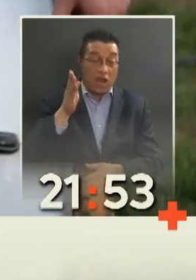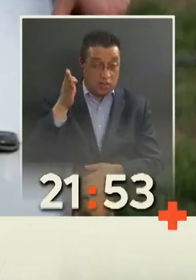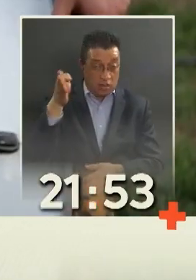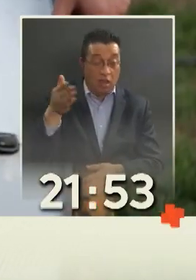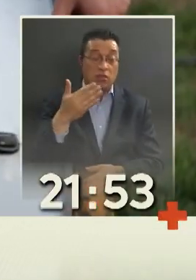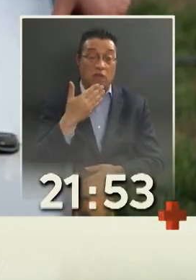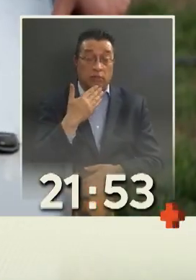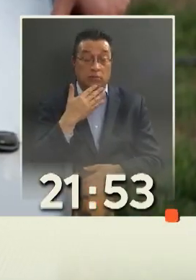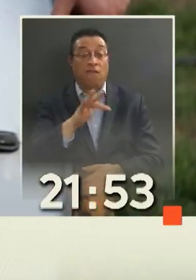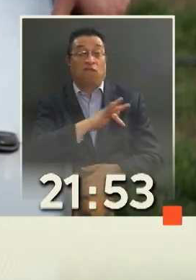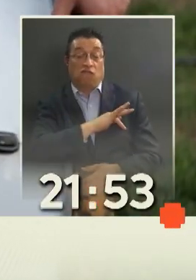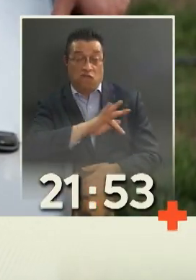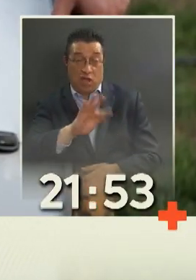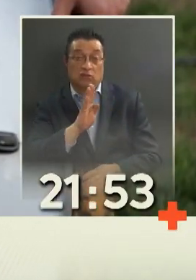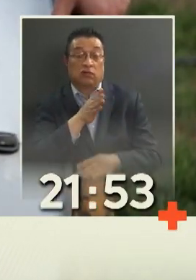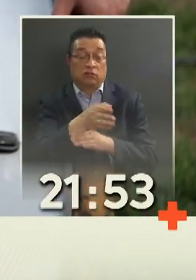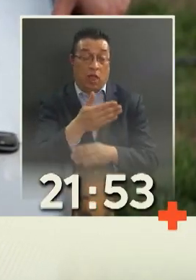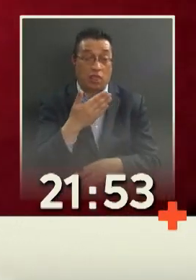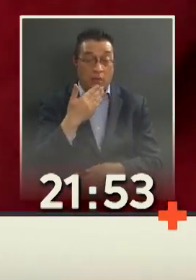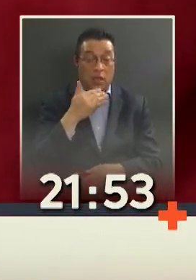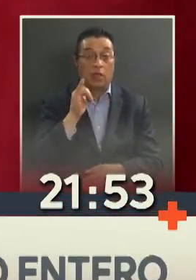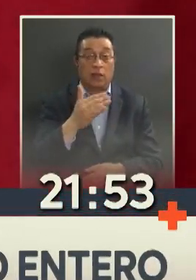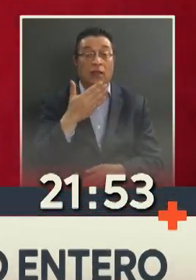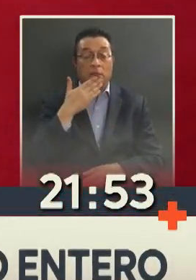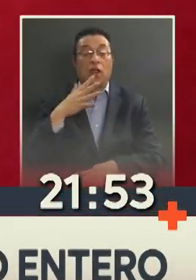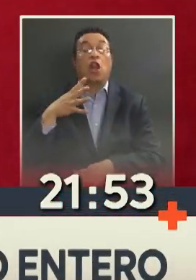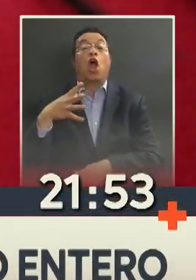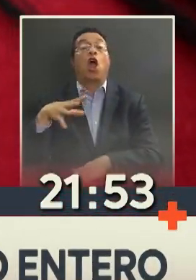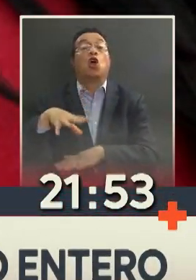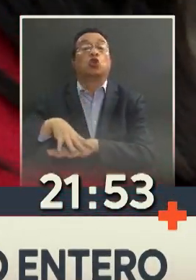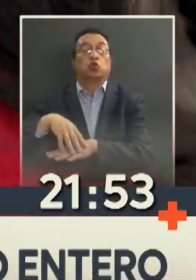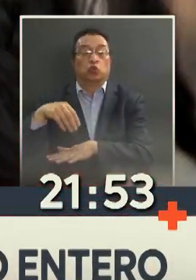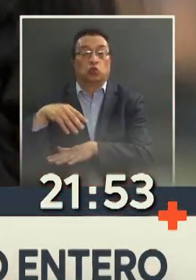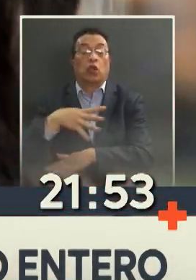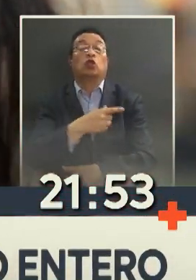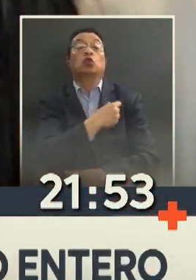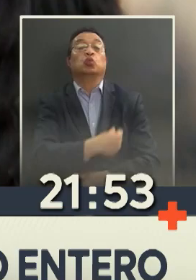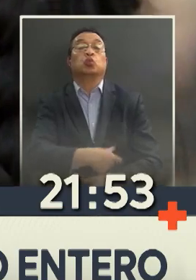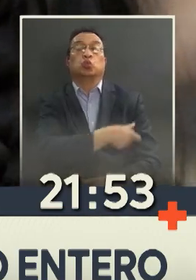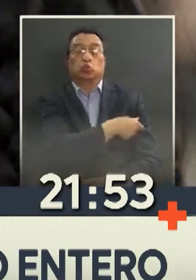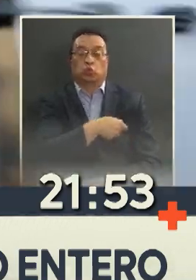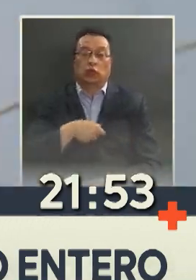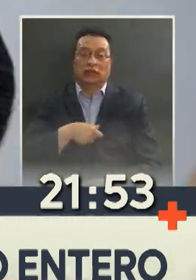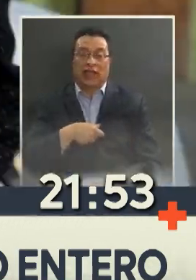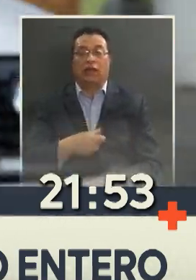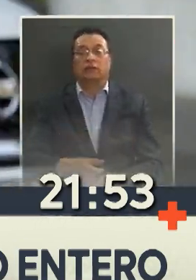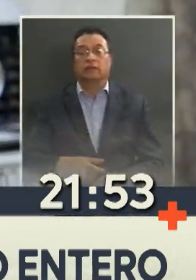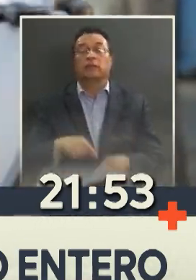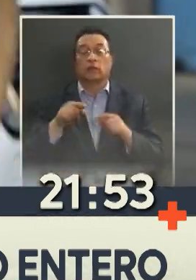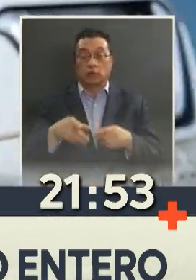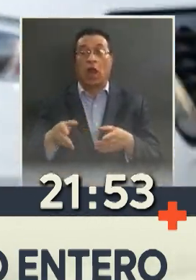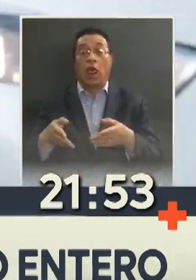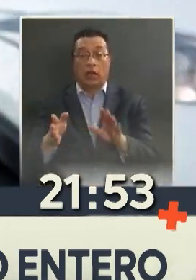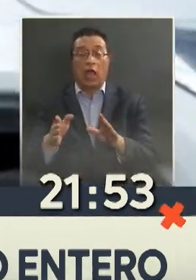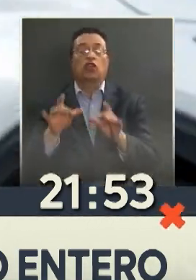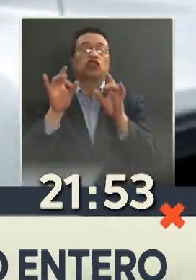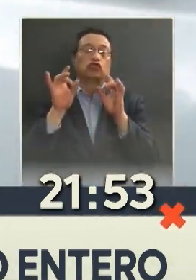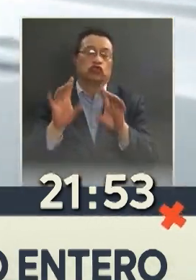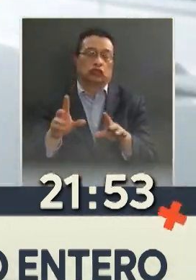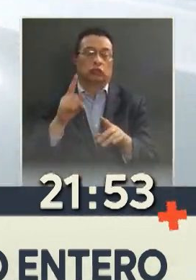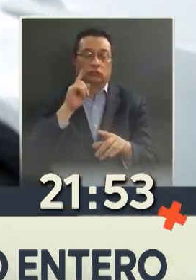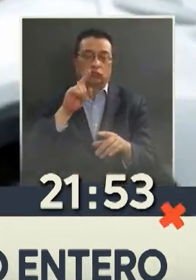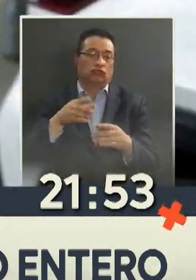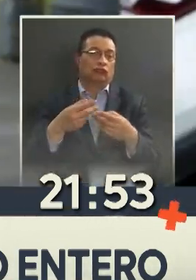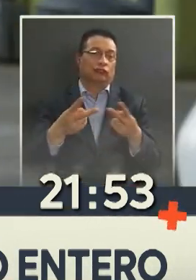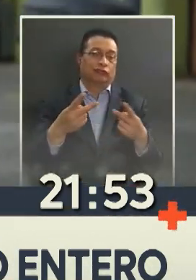en Francia y también en Suiza. Realizan eventos para empresas, aunque las calles son por excelencia su escenario. Y